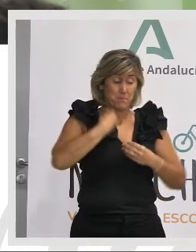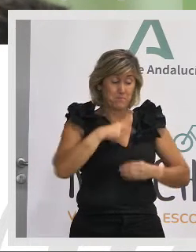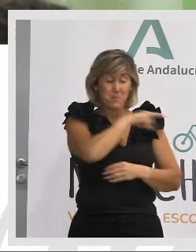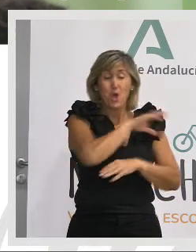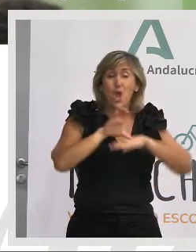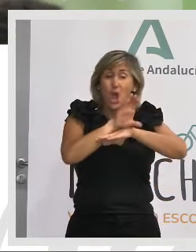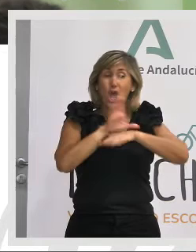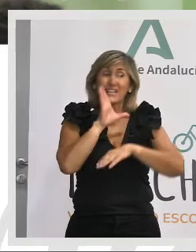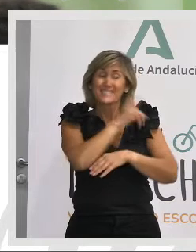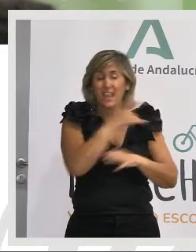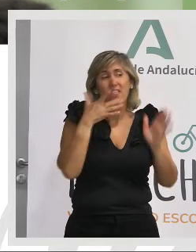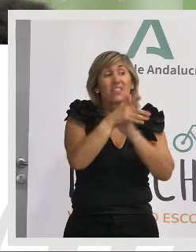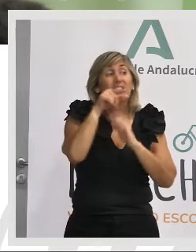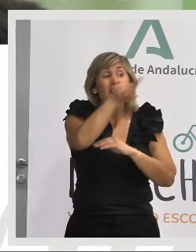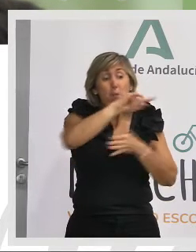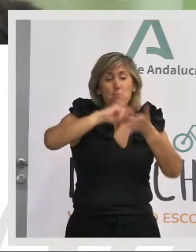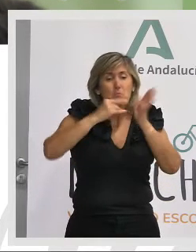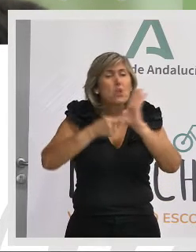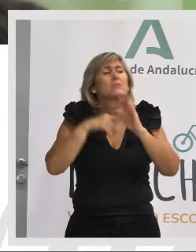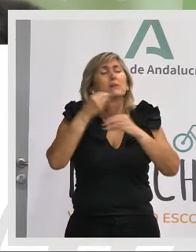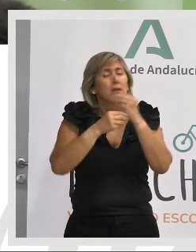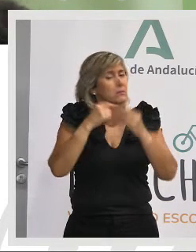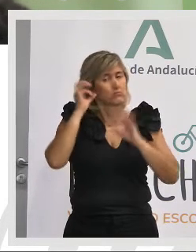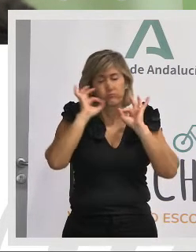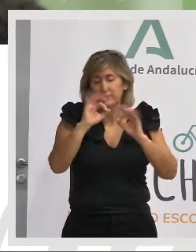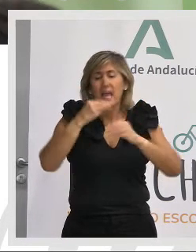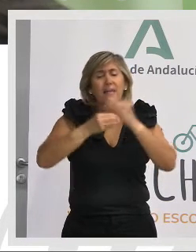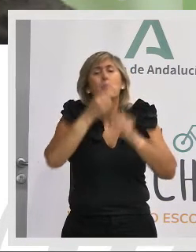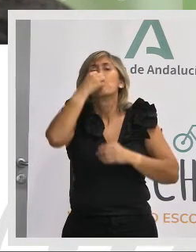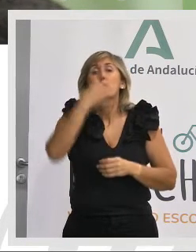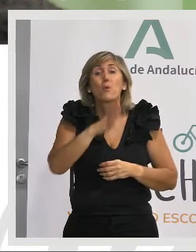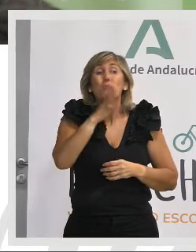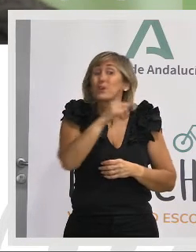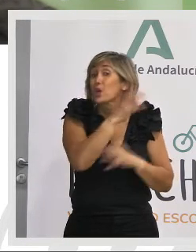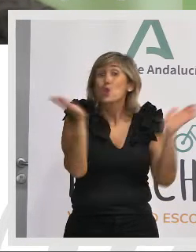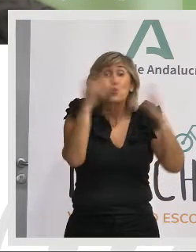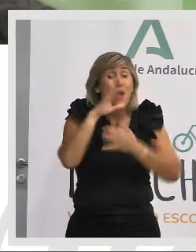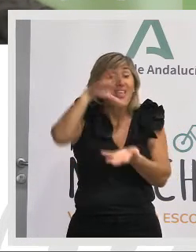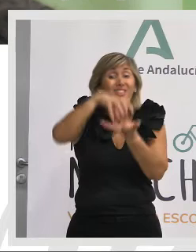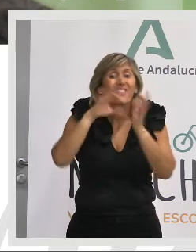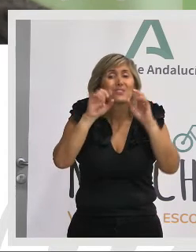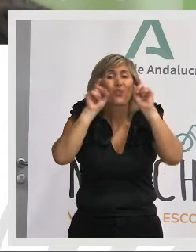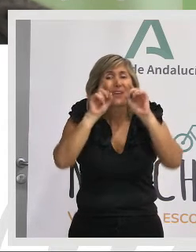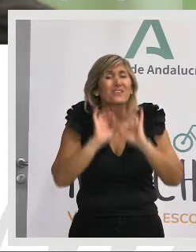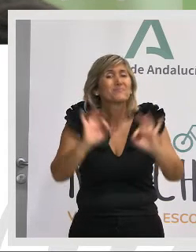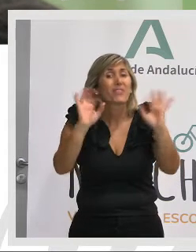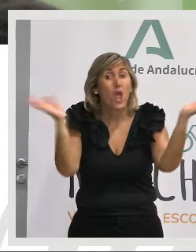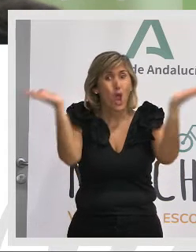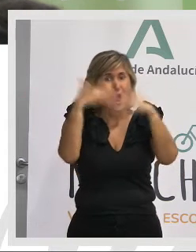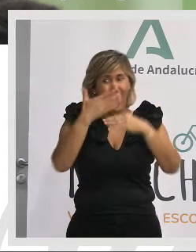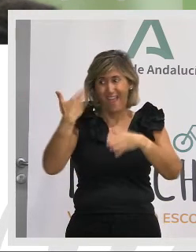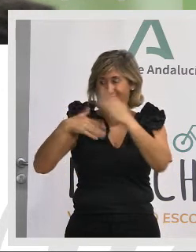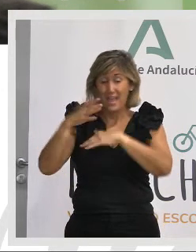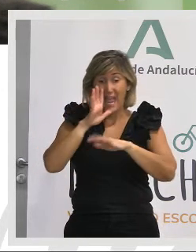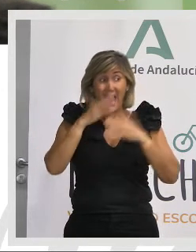Su proyecto les hizo merecedores de un accésit porque no existía la categoría de Centro de Educación Especial. Gracias a ellos, este